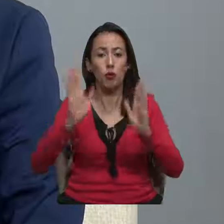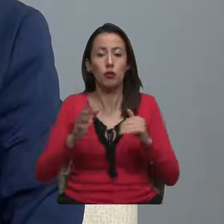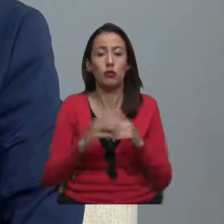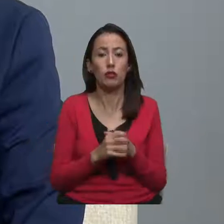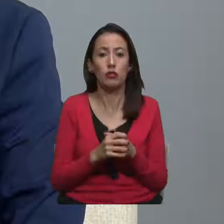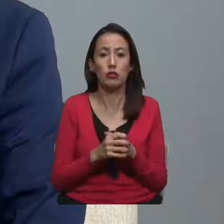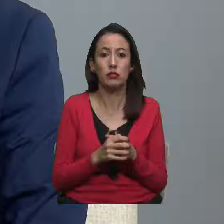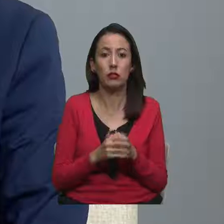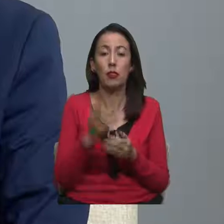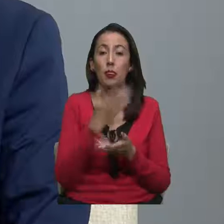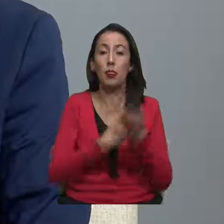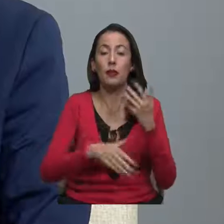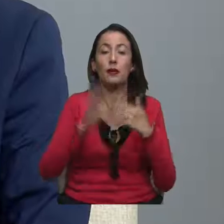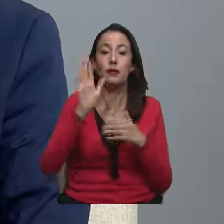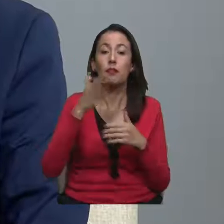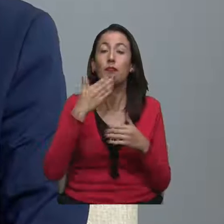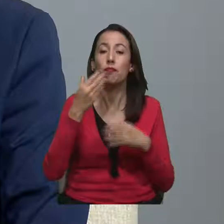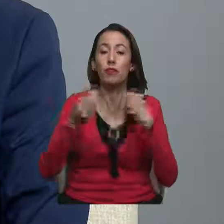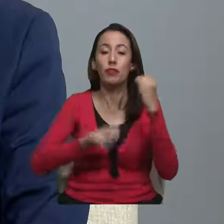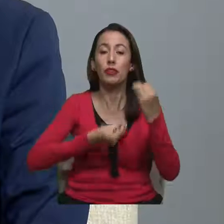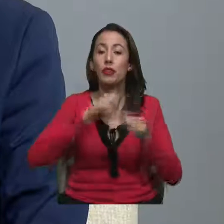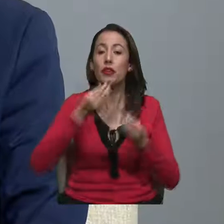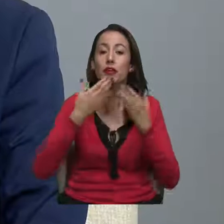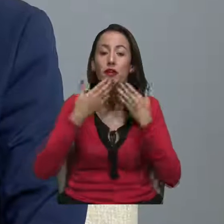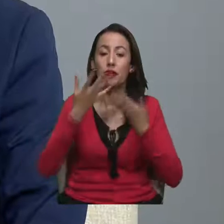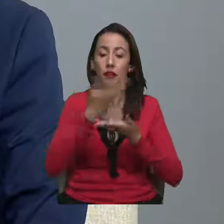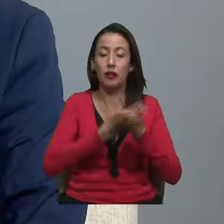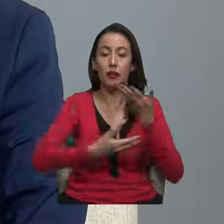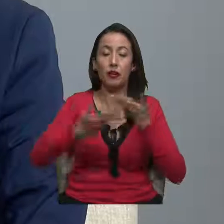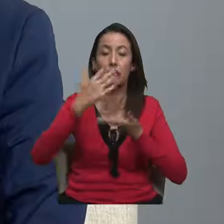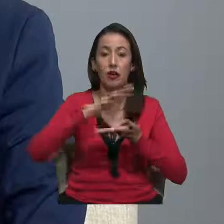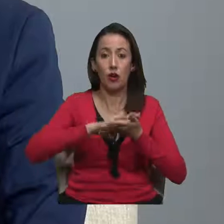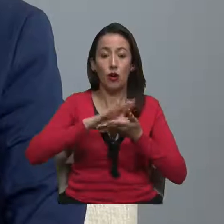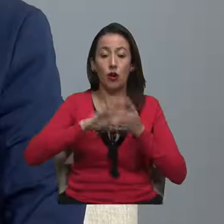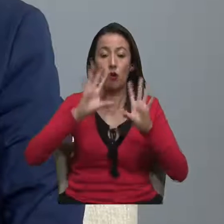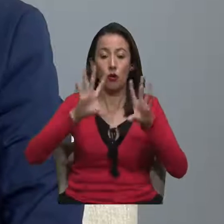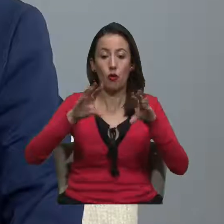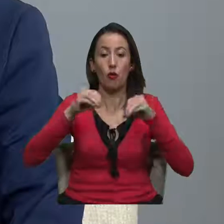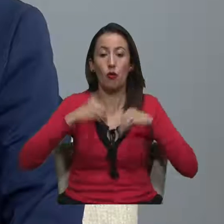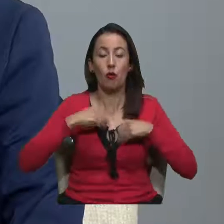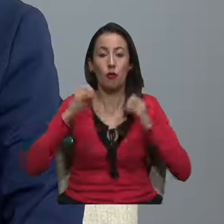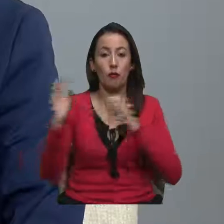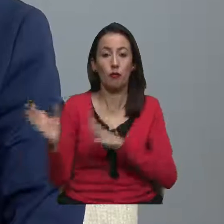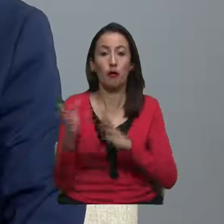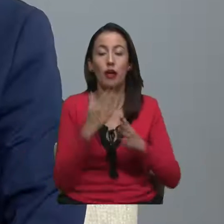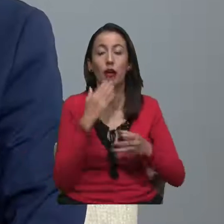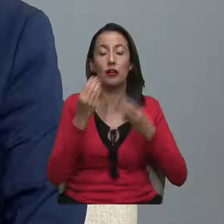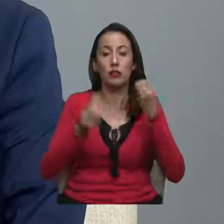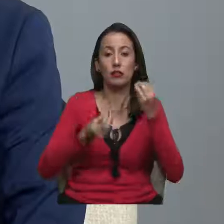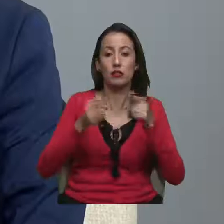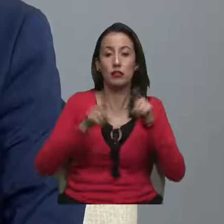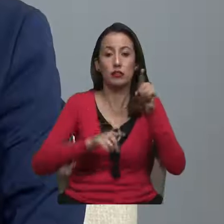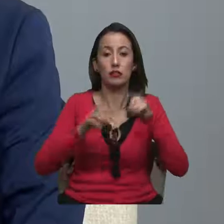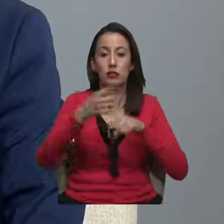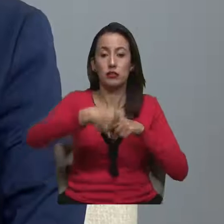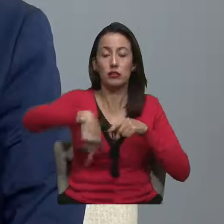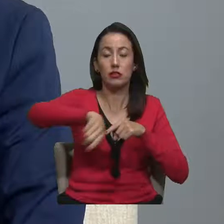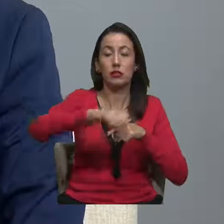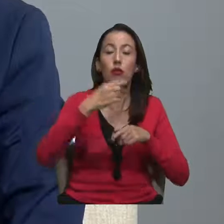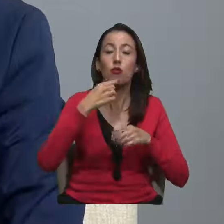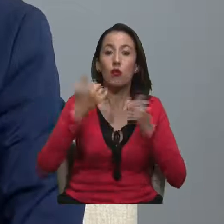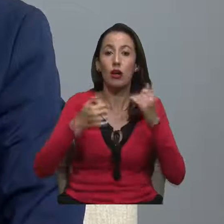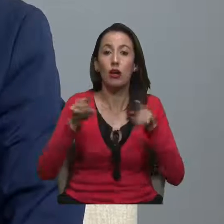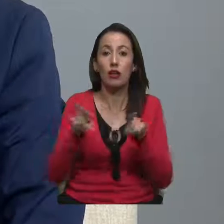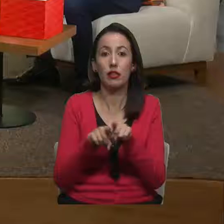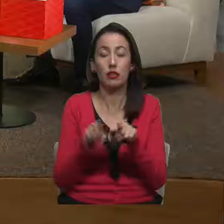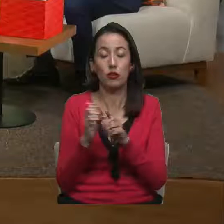dije este es un gobierno de recobrar el ecuador y al recobrar el ecuador necesitamos que los ecuatorianos también extienden toda la